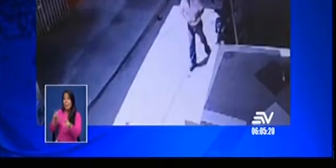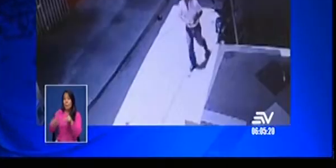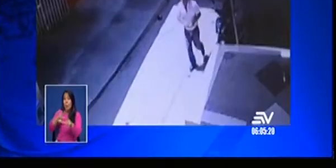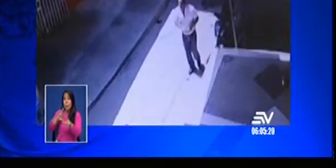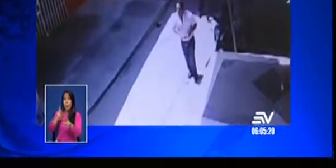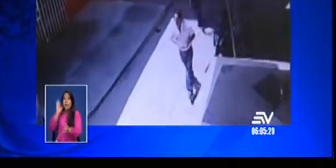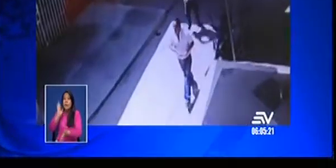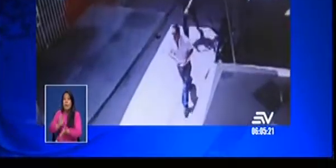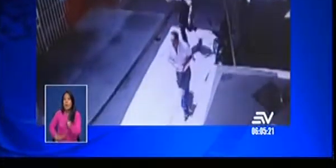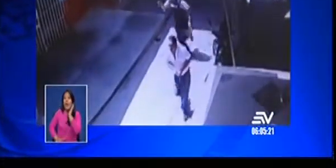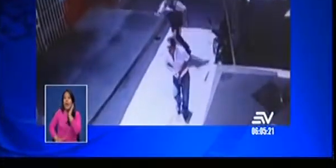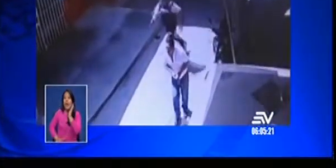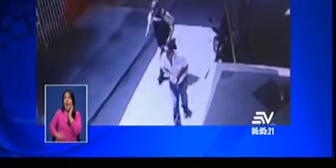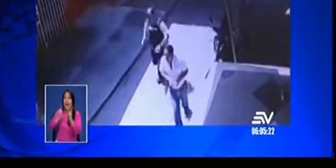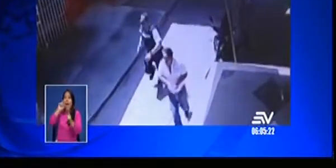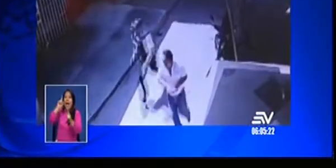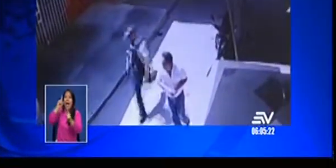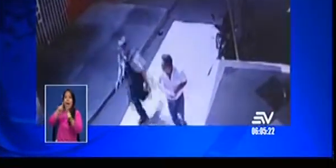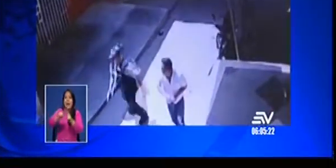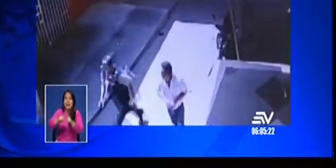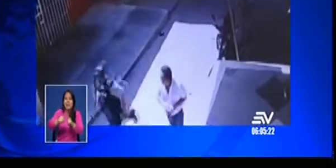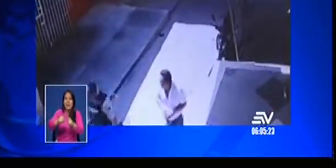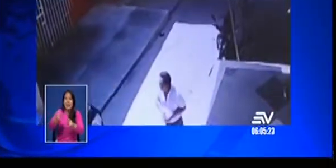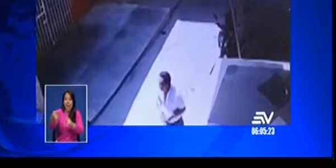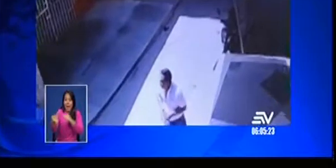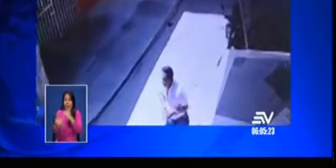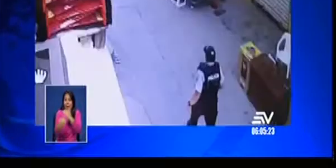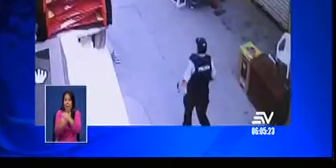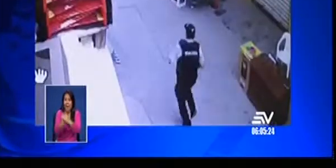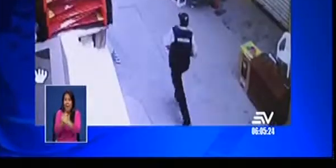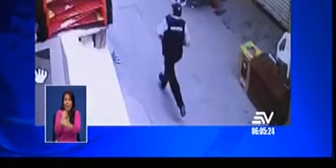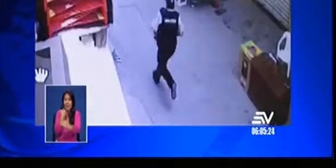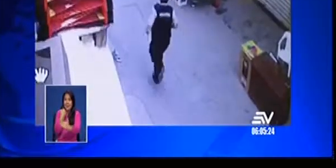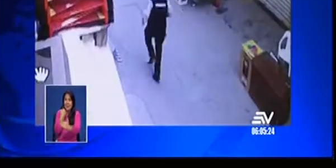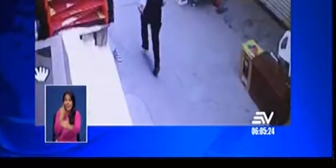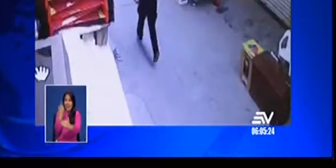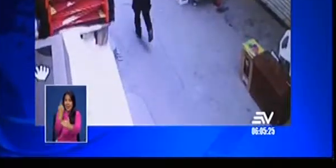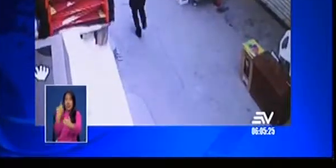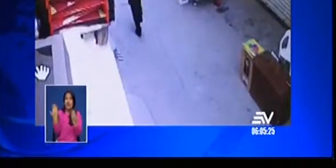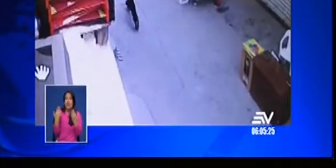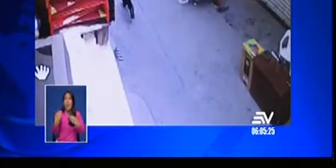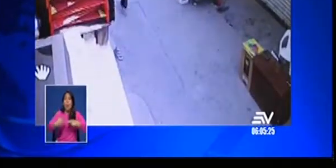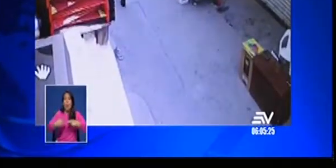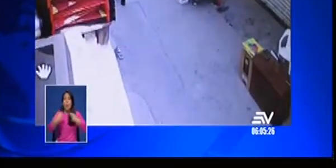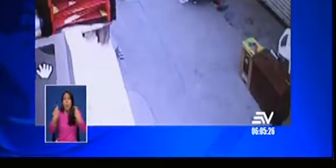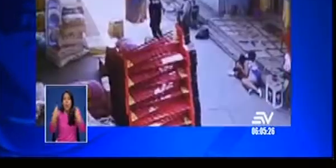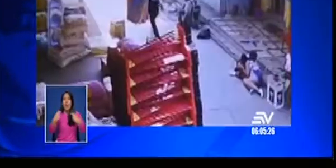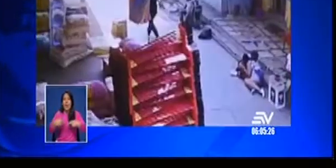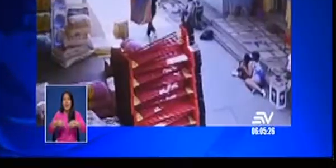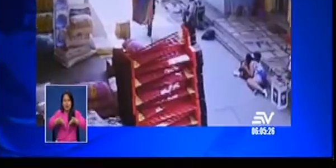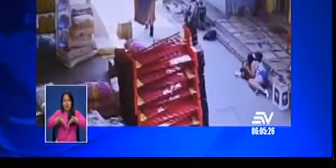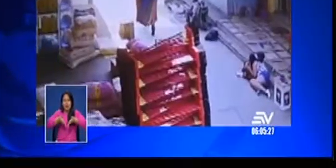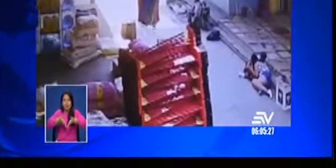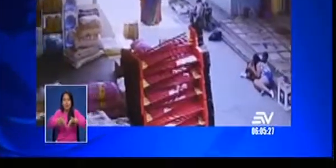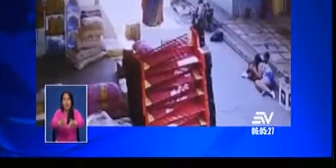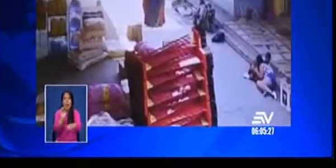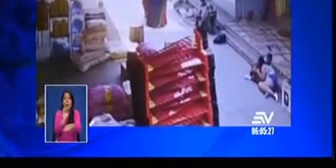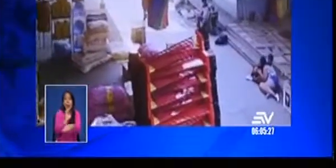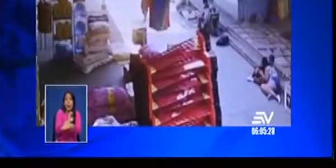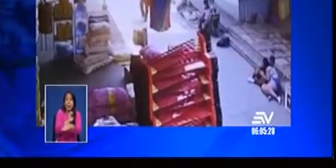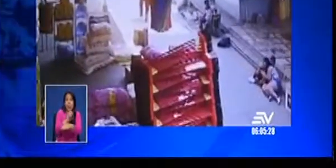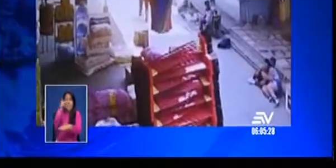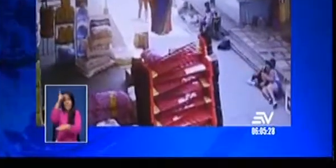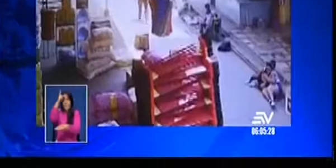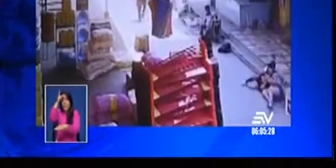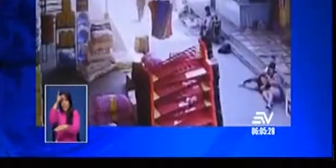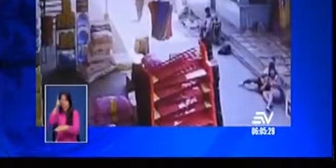ladrones hacia el paso clandestino por el que habían cruzado el canal internacional entre Ecuador y Perú.